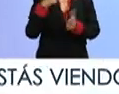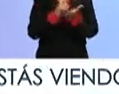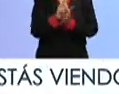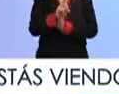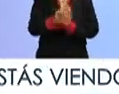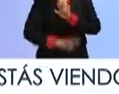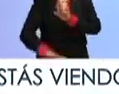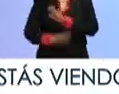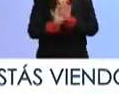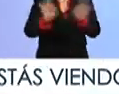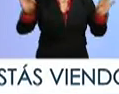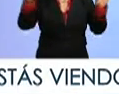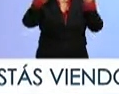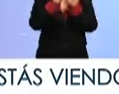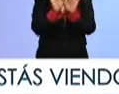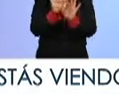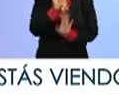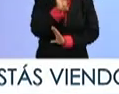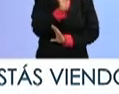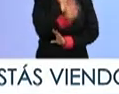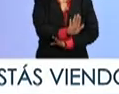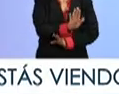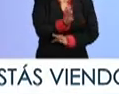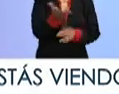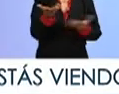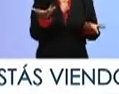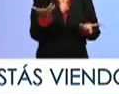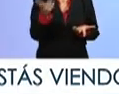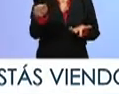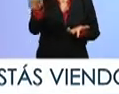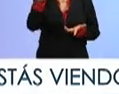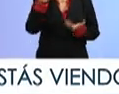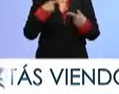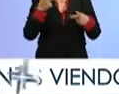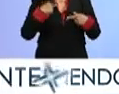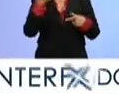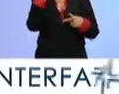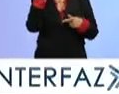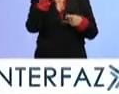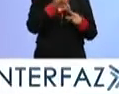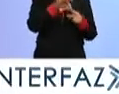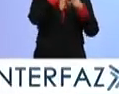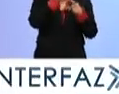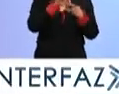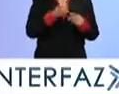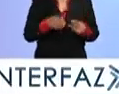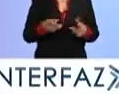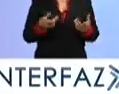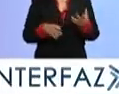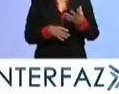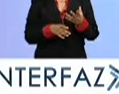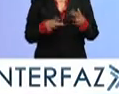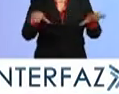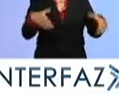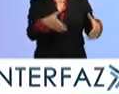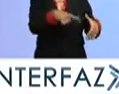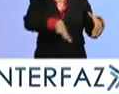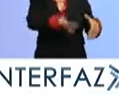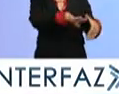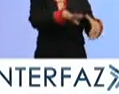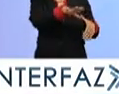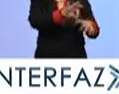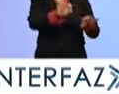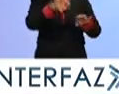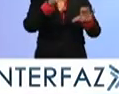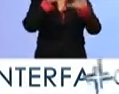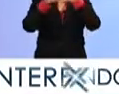derecho básico fundamental. Y bueno, uno de los actores principales dentro de este ámbito